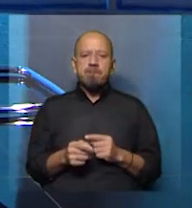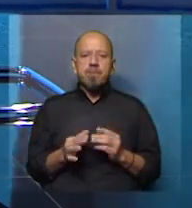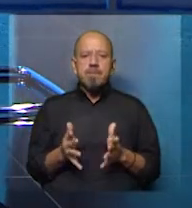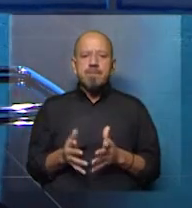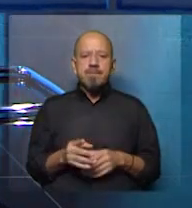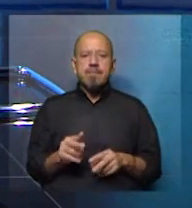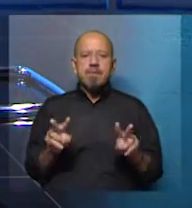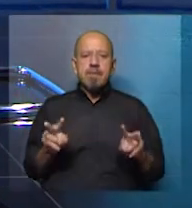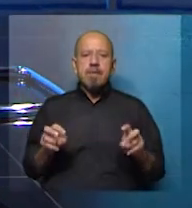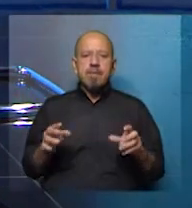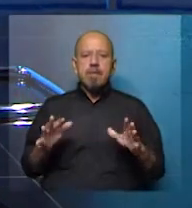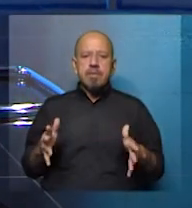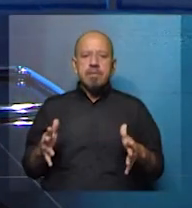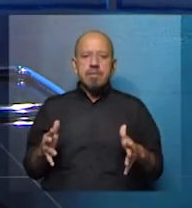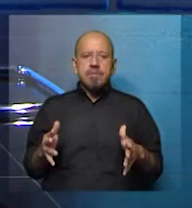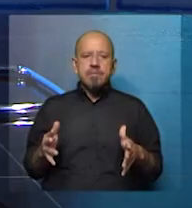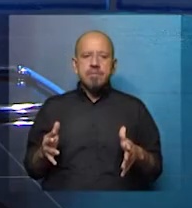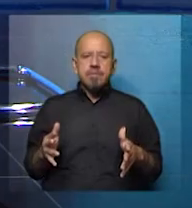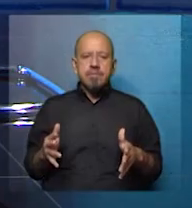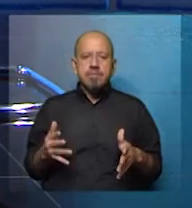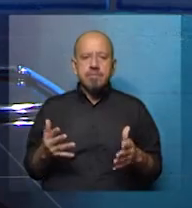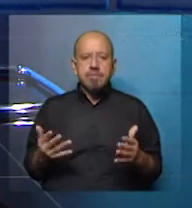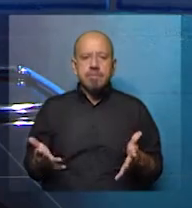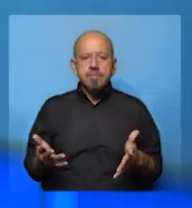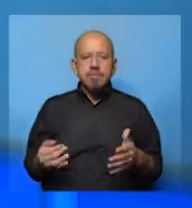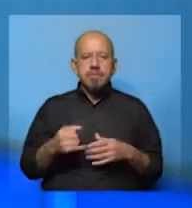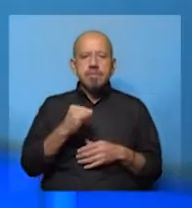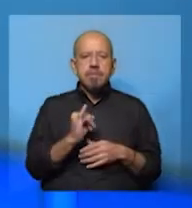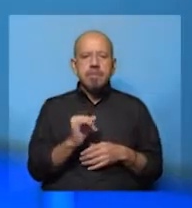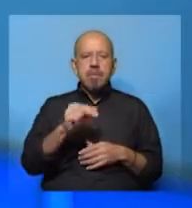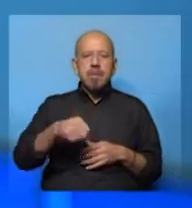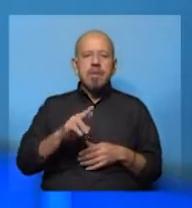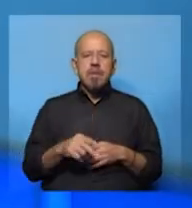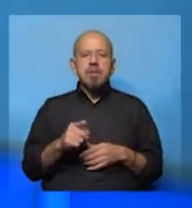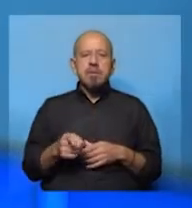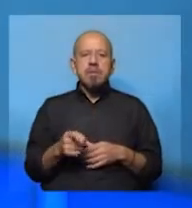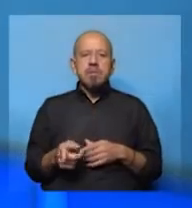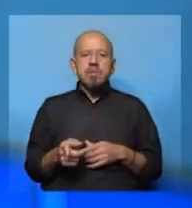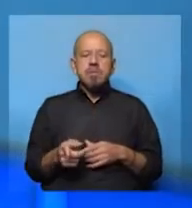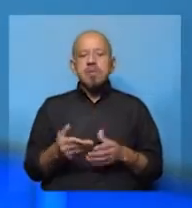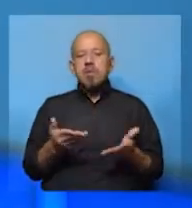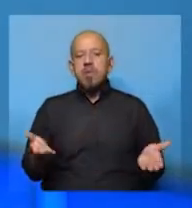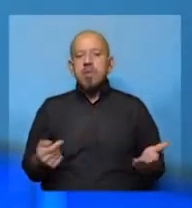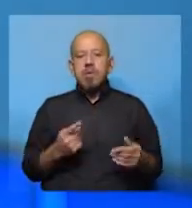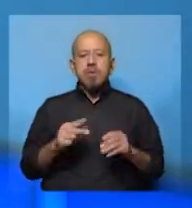tema era Cómo cuando se trabajaba en el inau y los gurises iban a cumplir y las grizas 18 años es